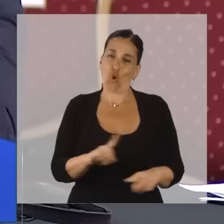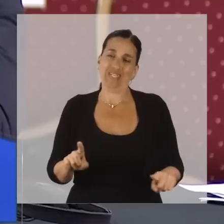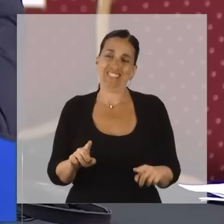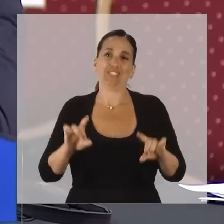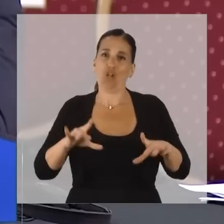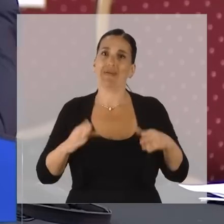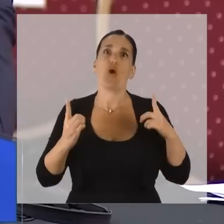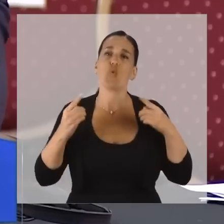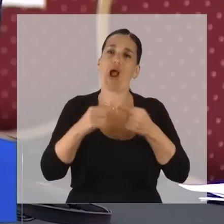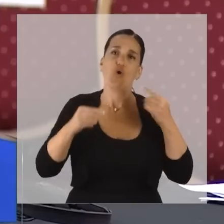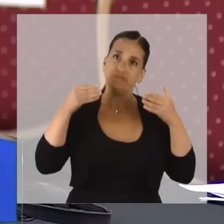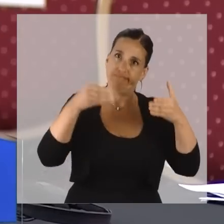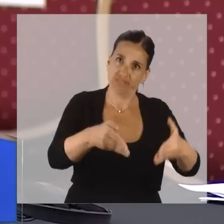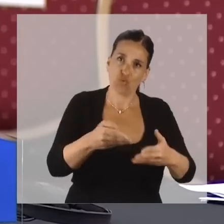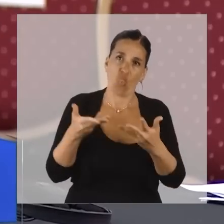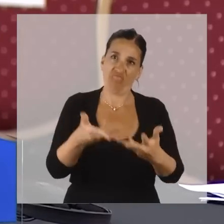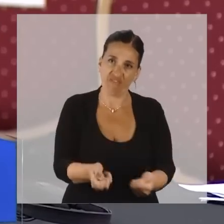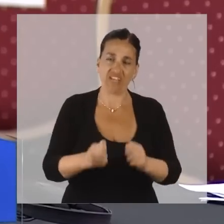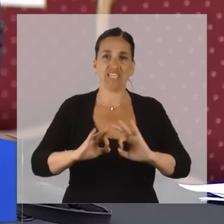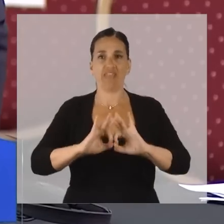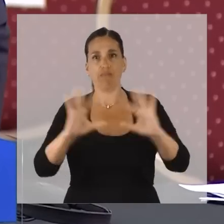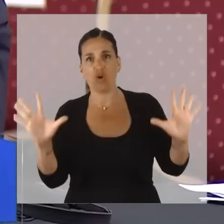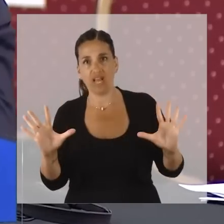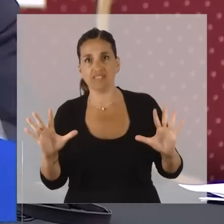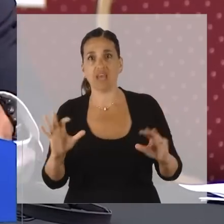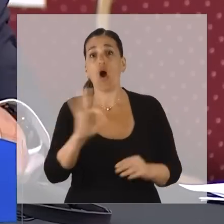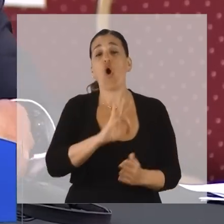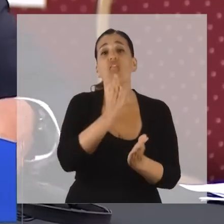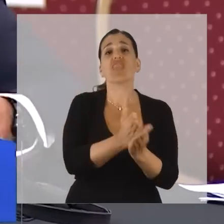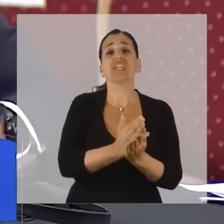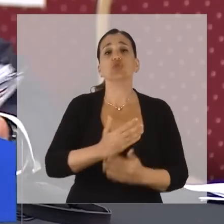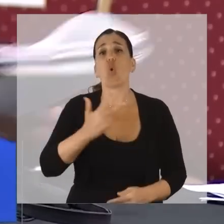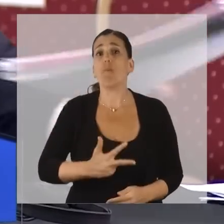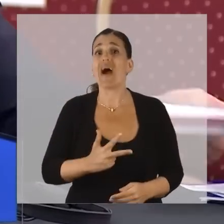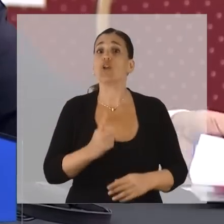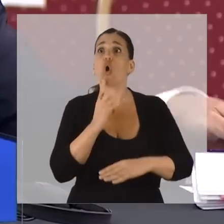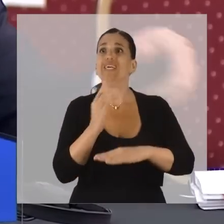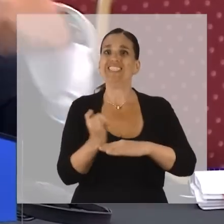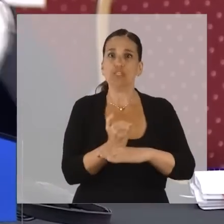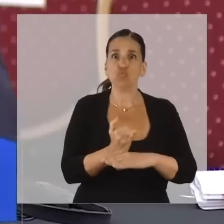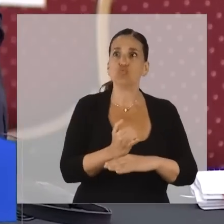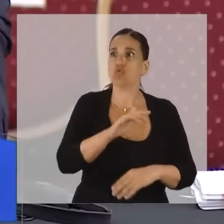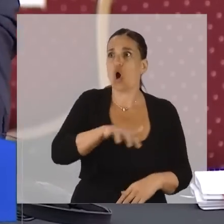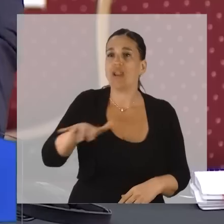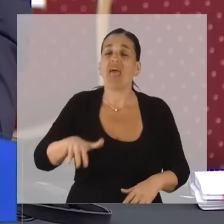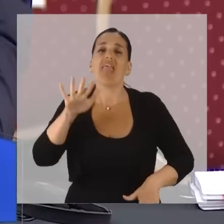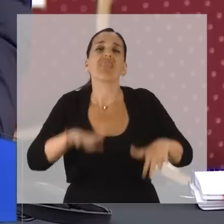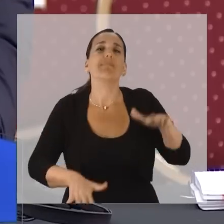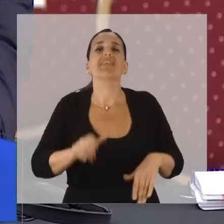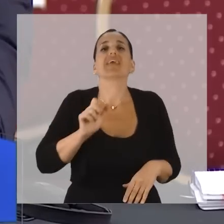no tengamos una visión hemipléjica de la defensa de la Democracia de los derechos humanos y las instituciones